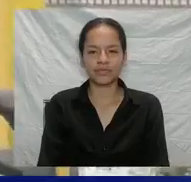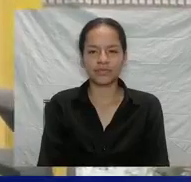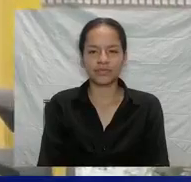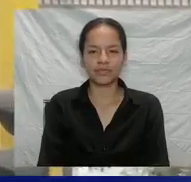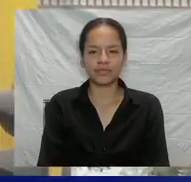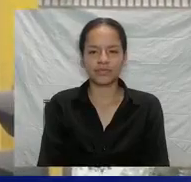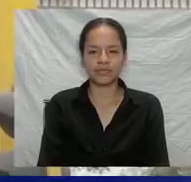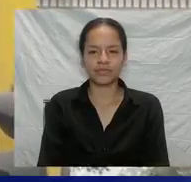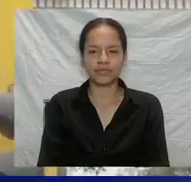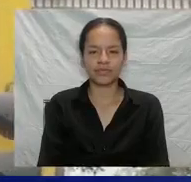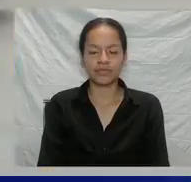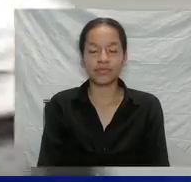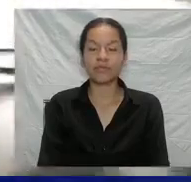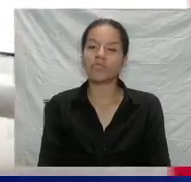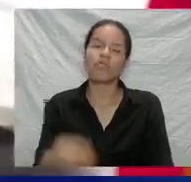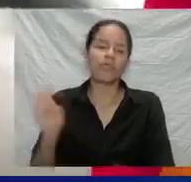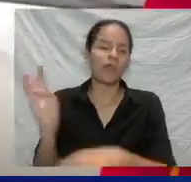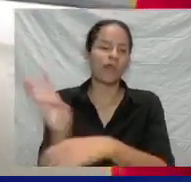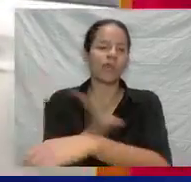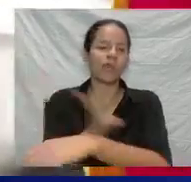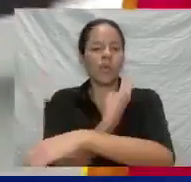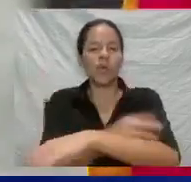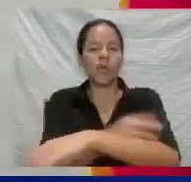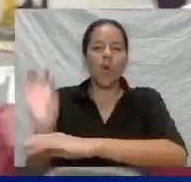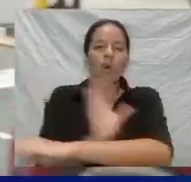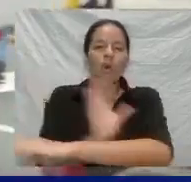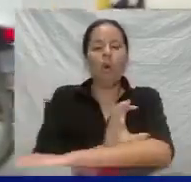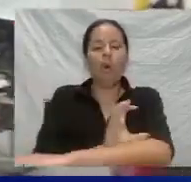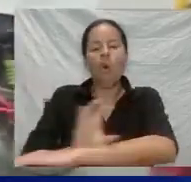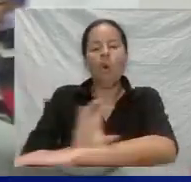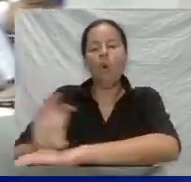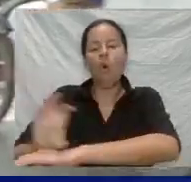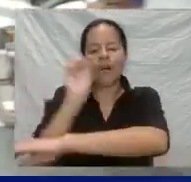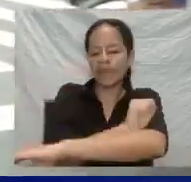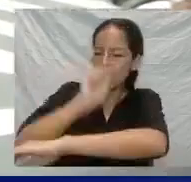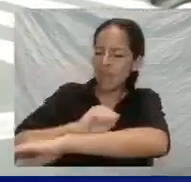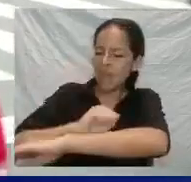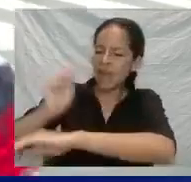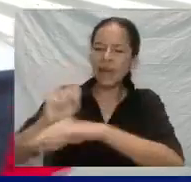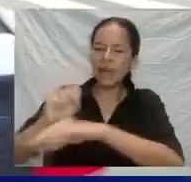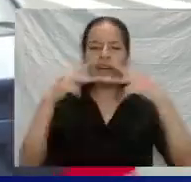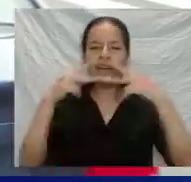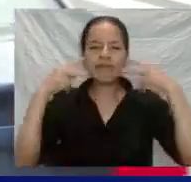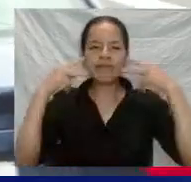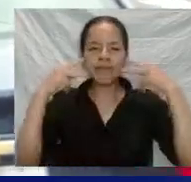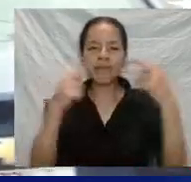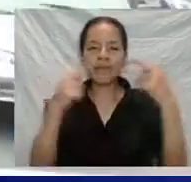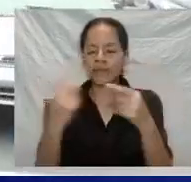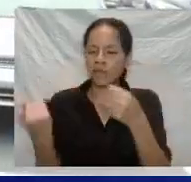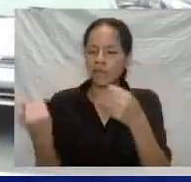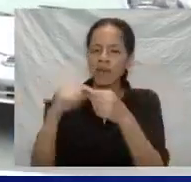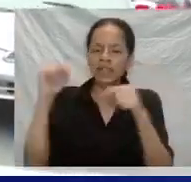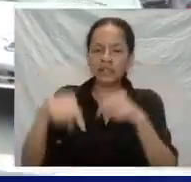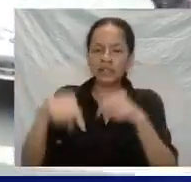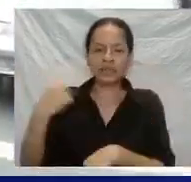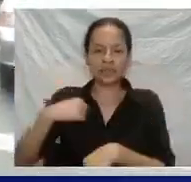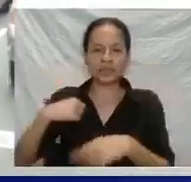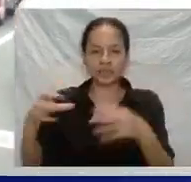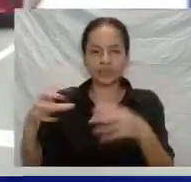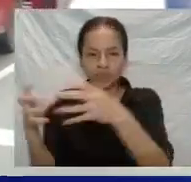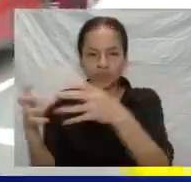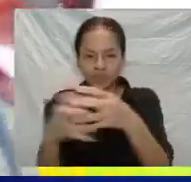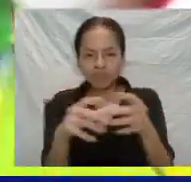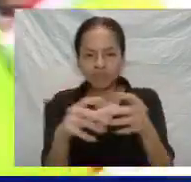con música de la costa sierra y selva los fantásticos viales de la municipalidad de lima vienen realizando